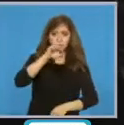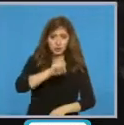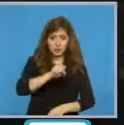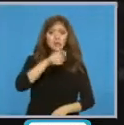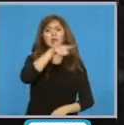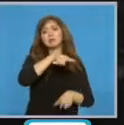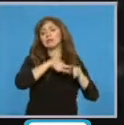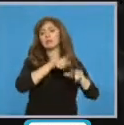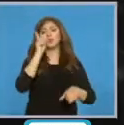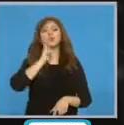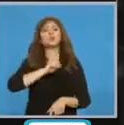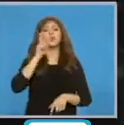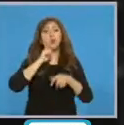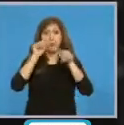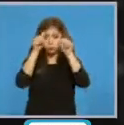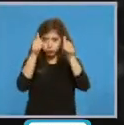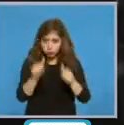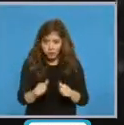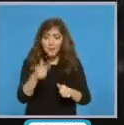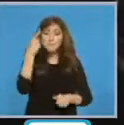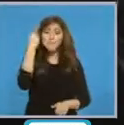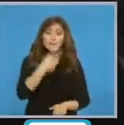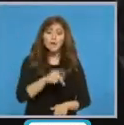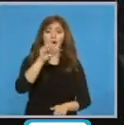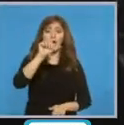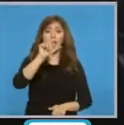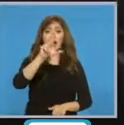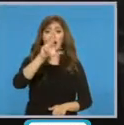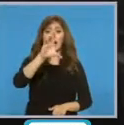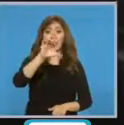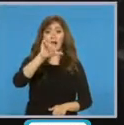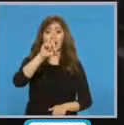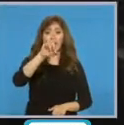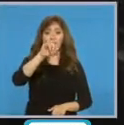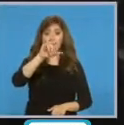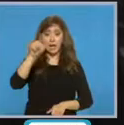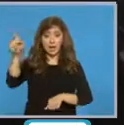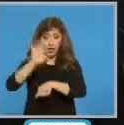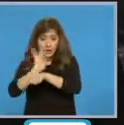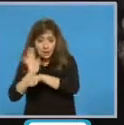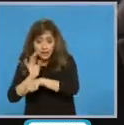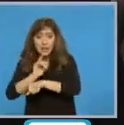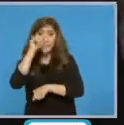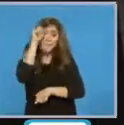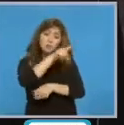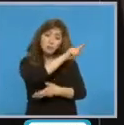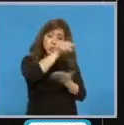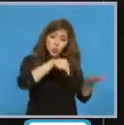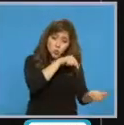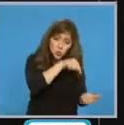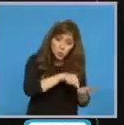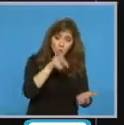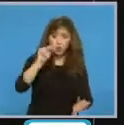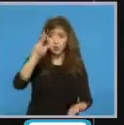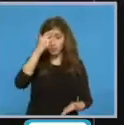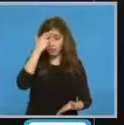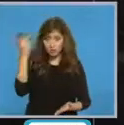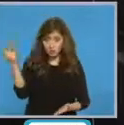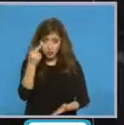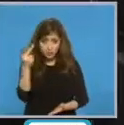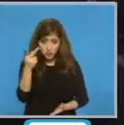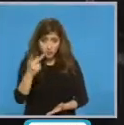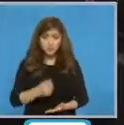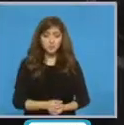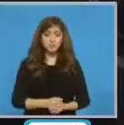ver. Claro, en el Arcadia pasaban todas las películas de Lando Busanca, no sé si lo recuerda usted.